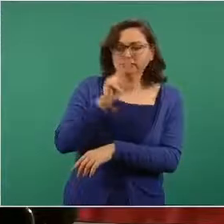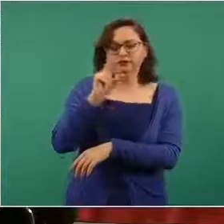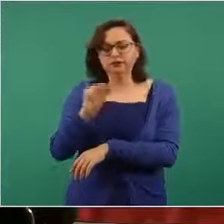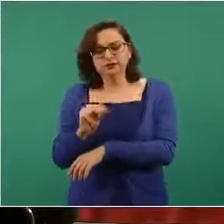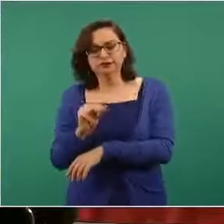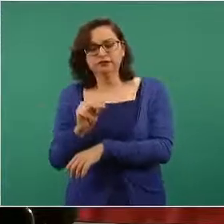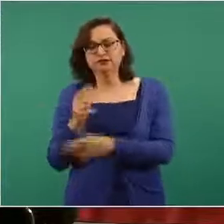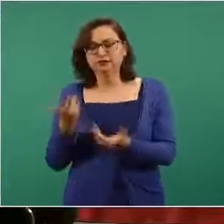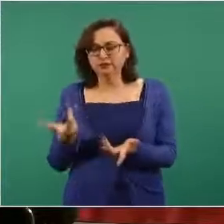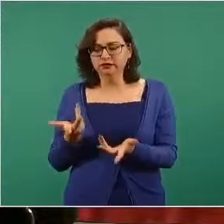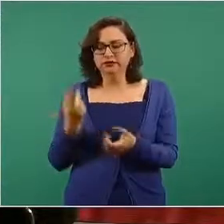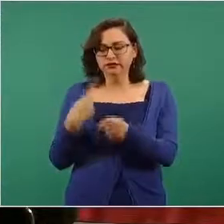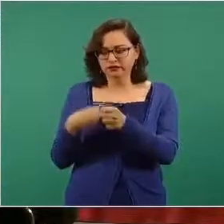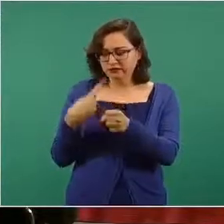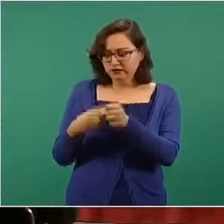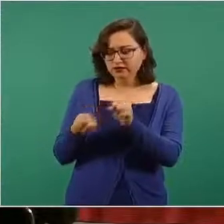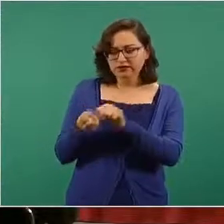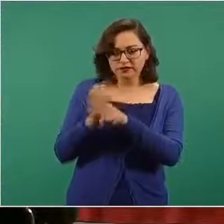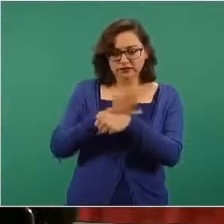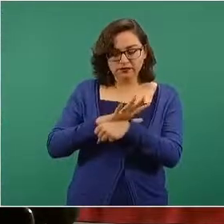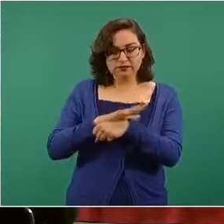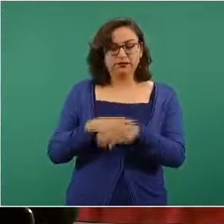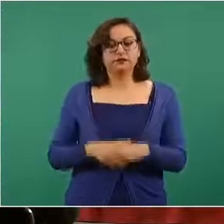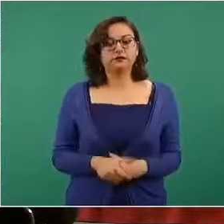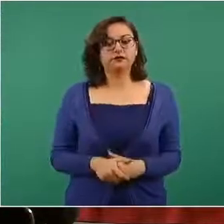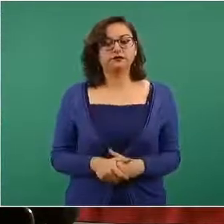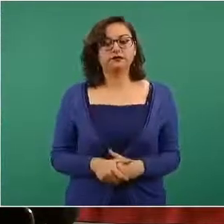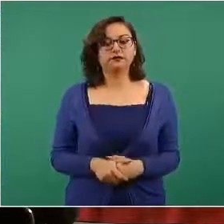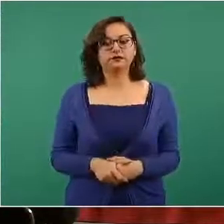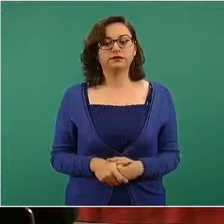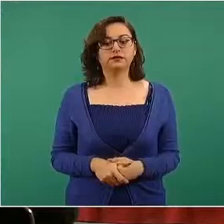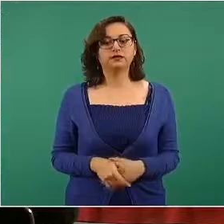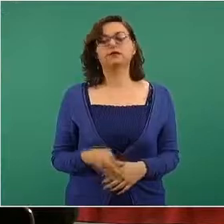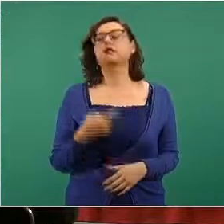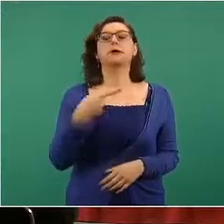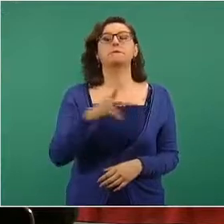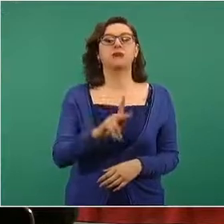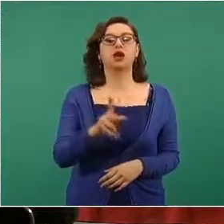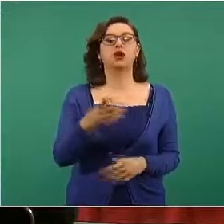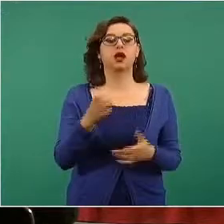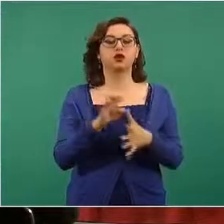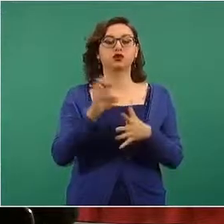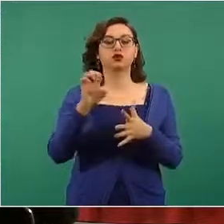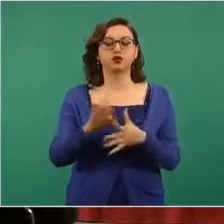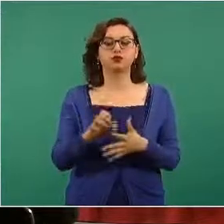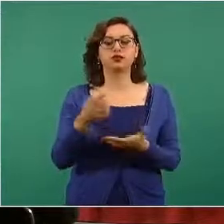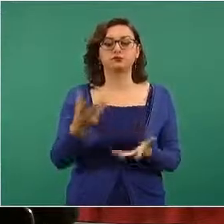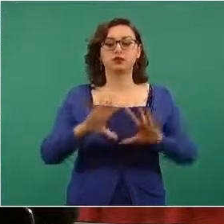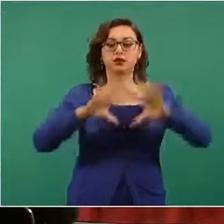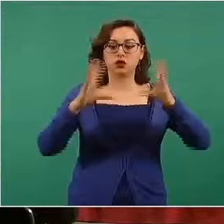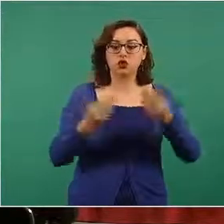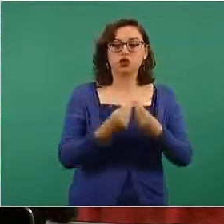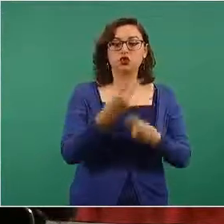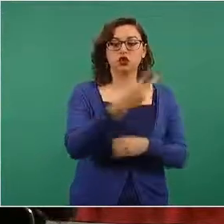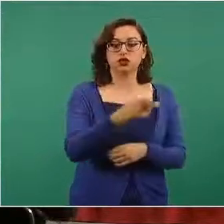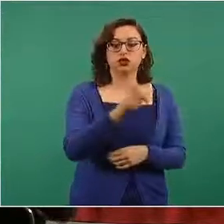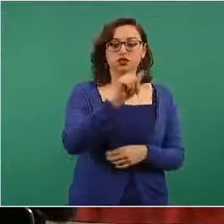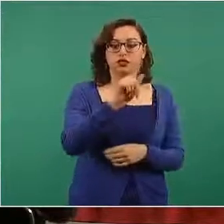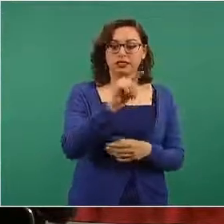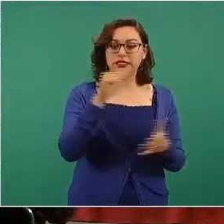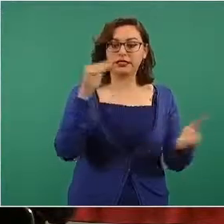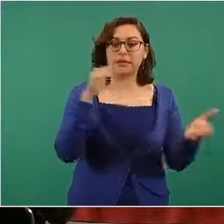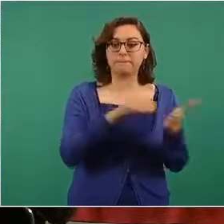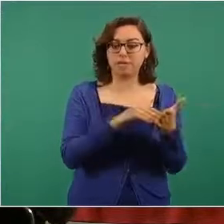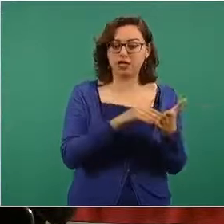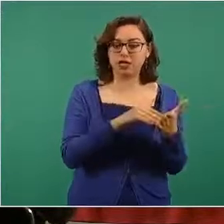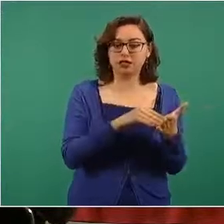o descartar la posibilidad de que se asocie a CISBER. Pero quiero que se fijen en este número, 270.000, y especialmente